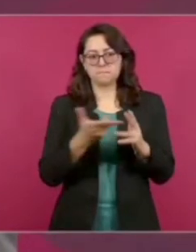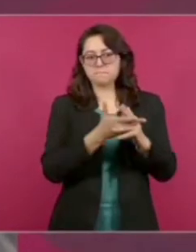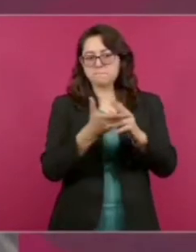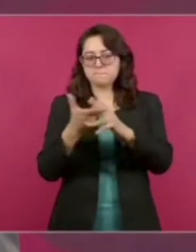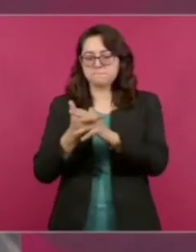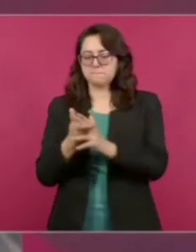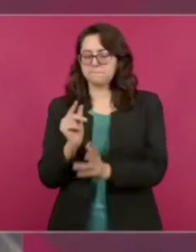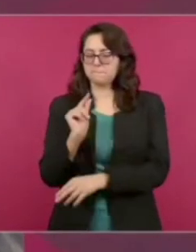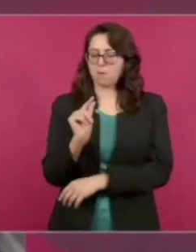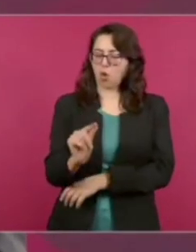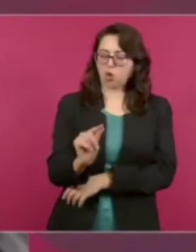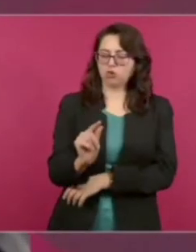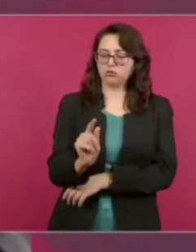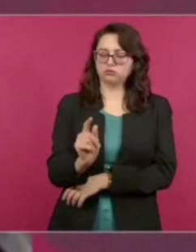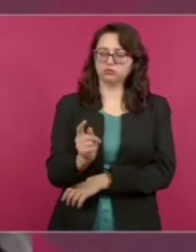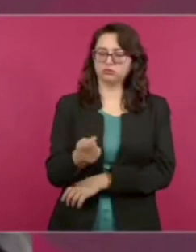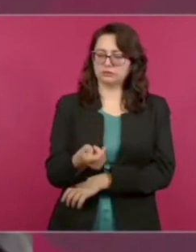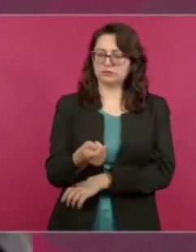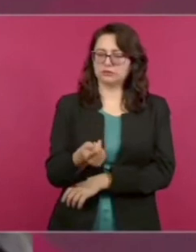asesinatos